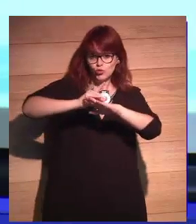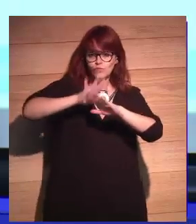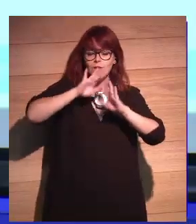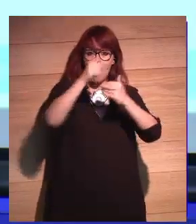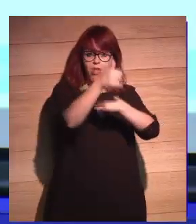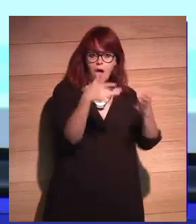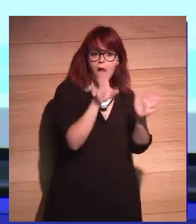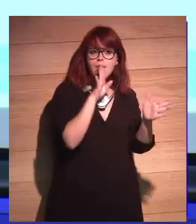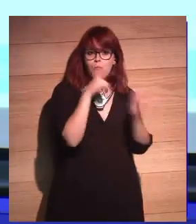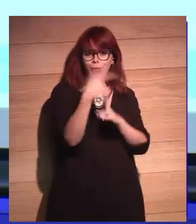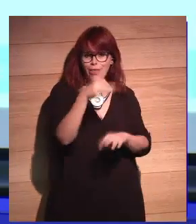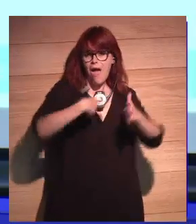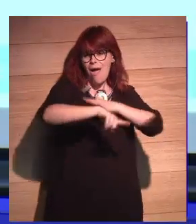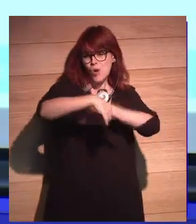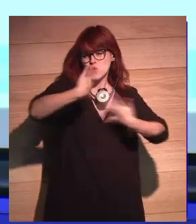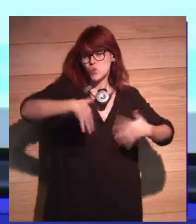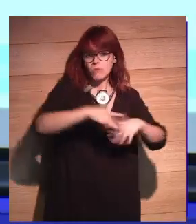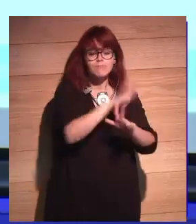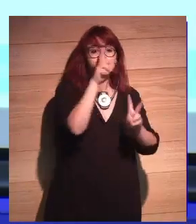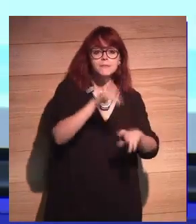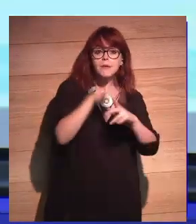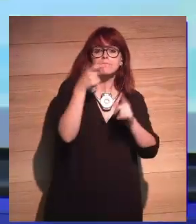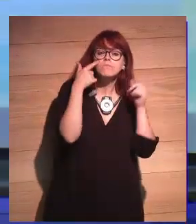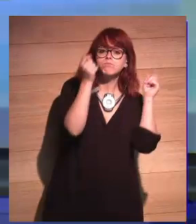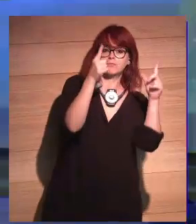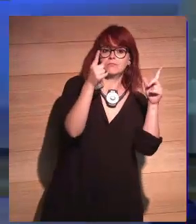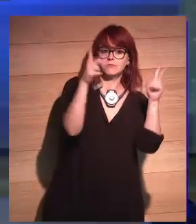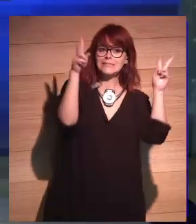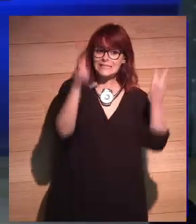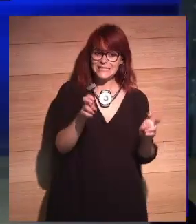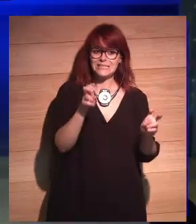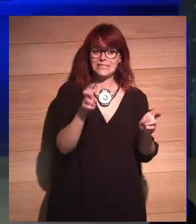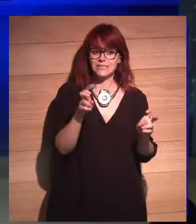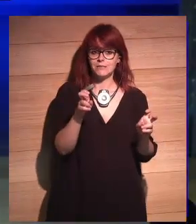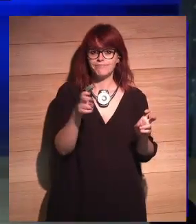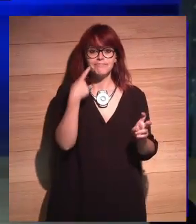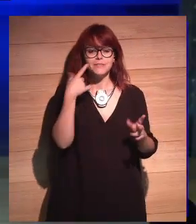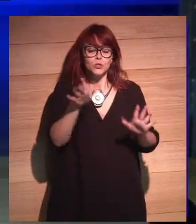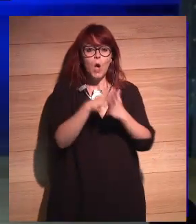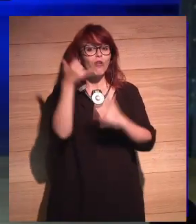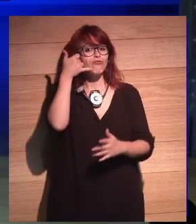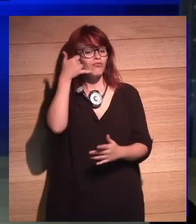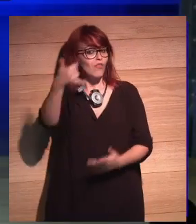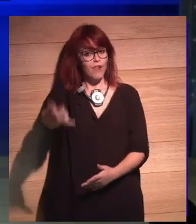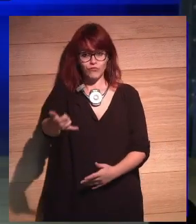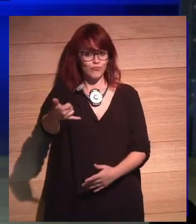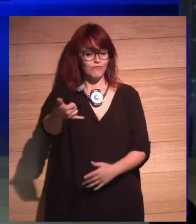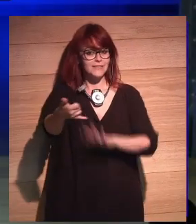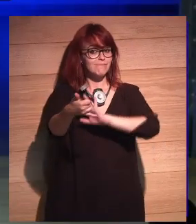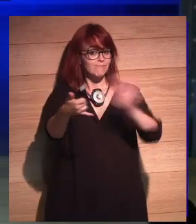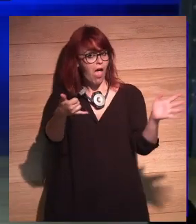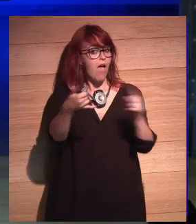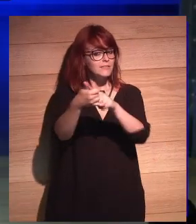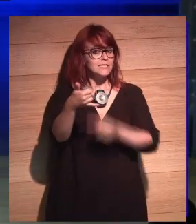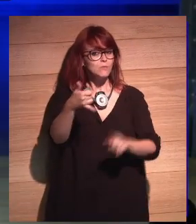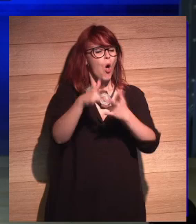esta caja, digamos. Entonces, de lo que tenemos que darnos cuenta es de que esto, es nuestro teléfono, ni más ni menos. Y el teléfono